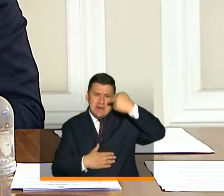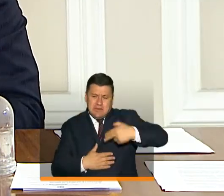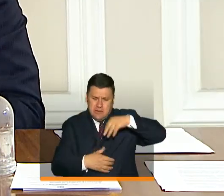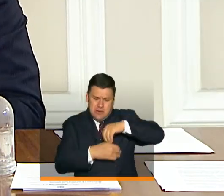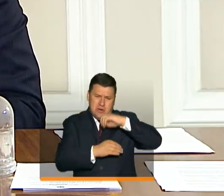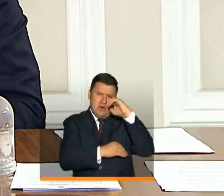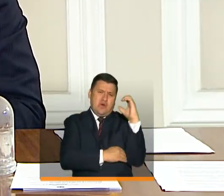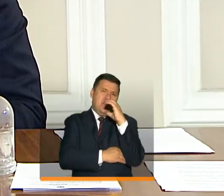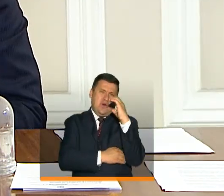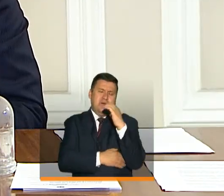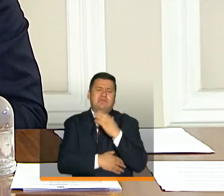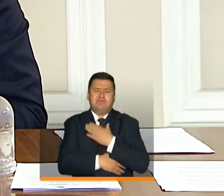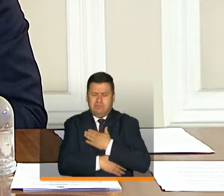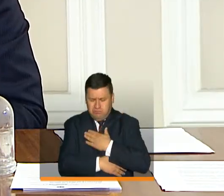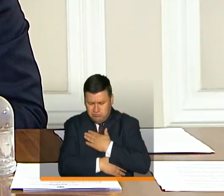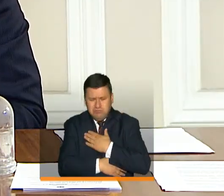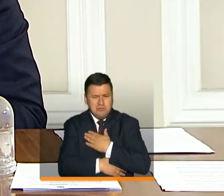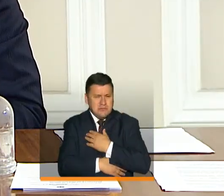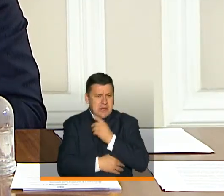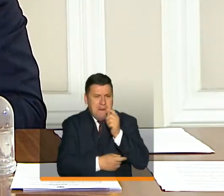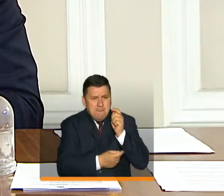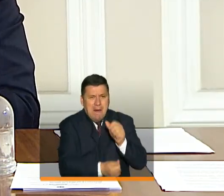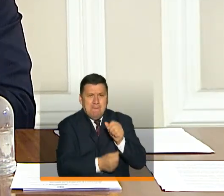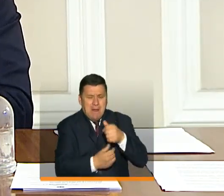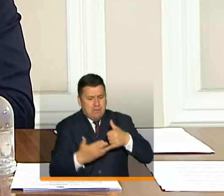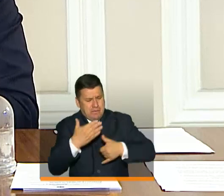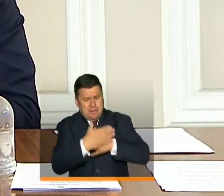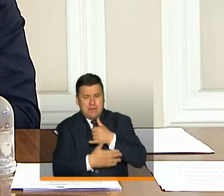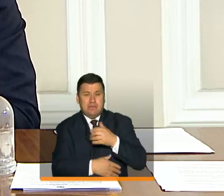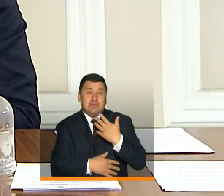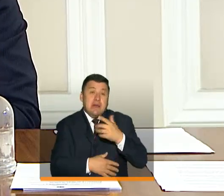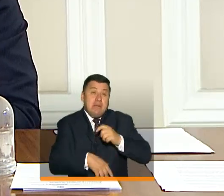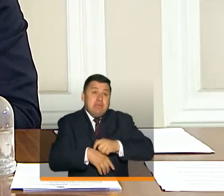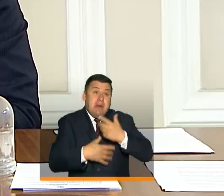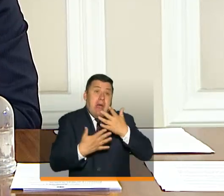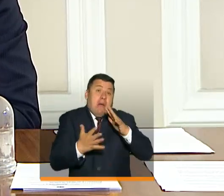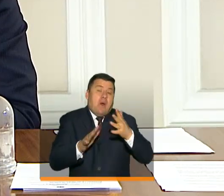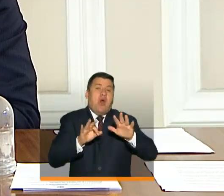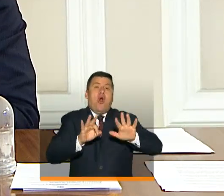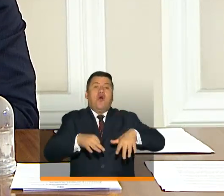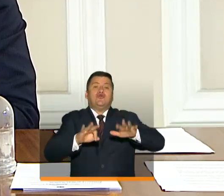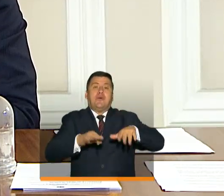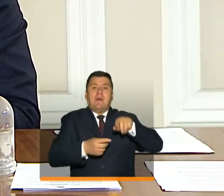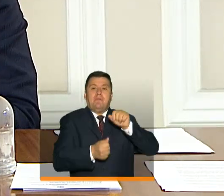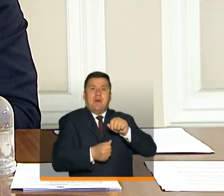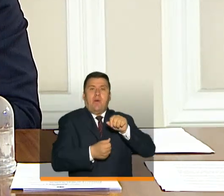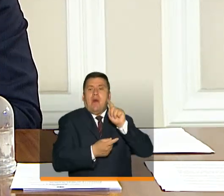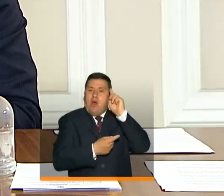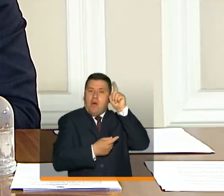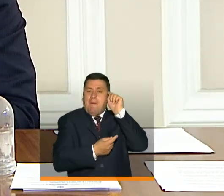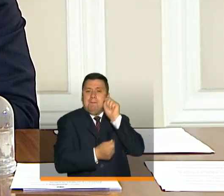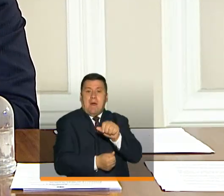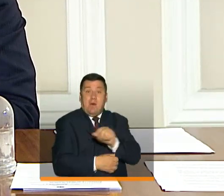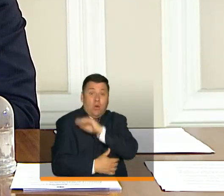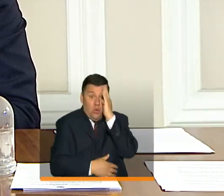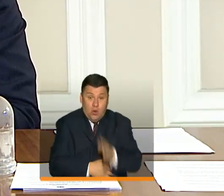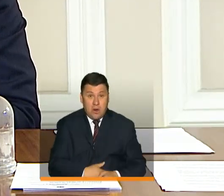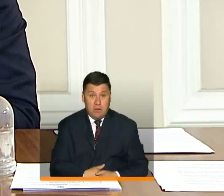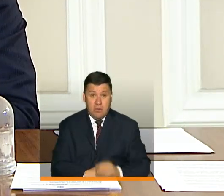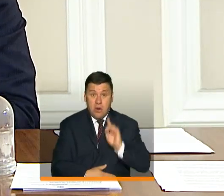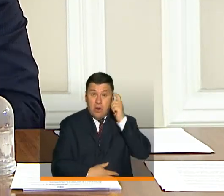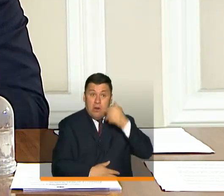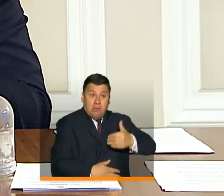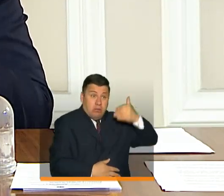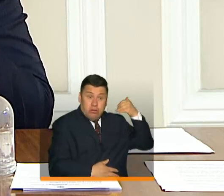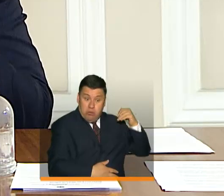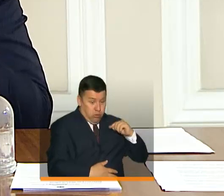Colombia, porque estaremos cubriendo prácticamente por 8 meses ese subsidio. Nunca un